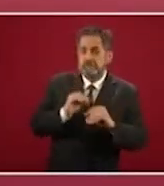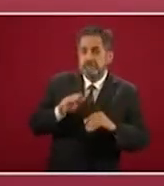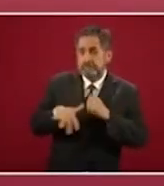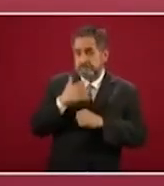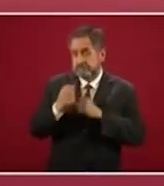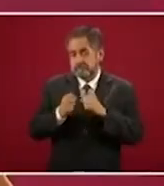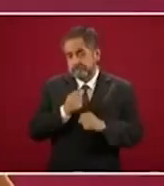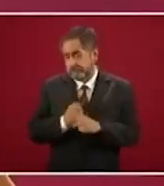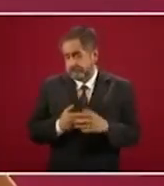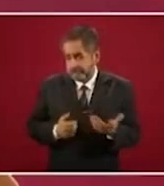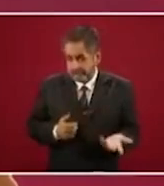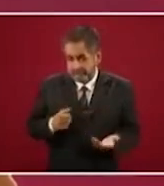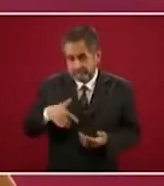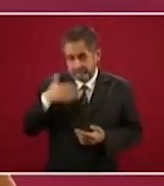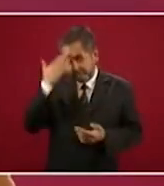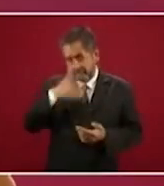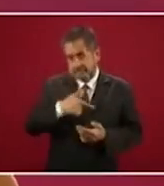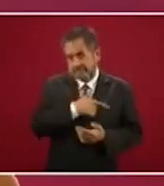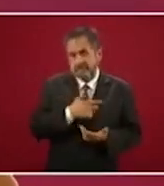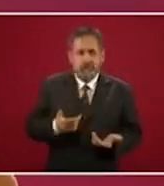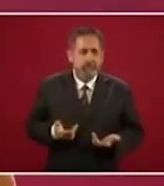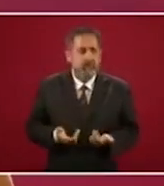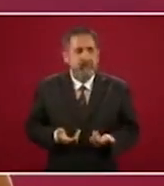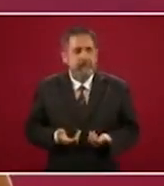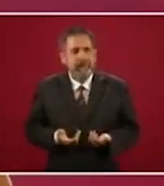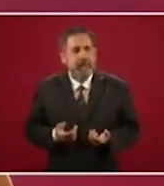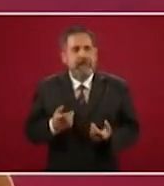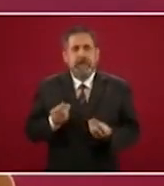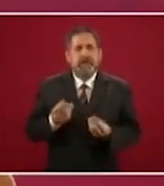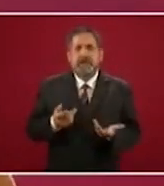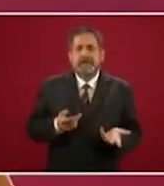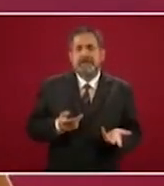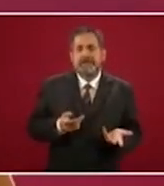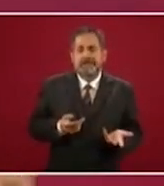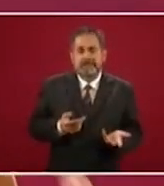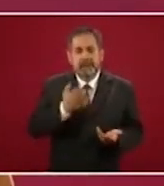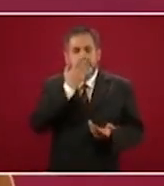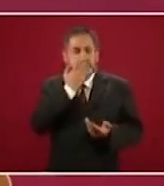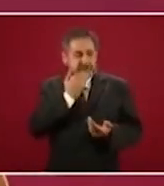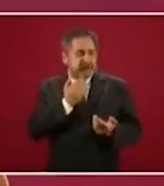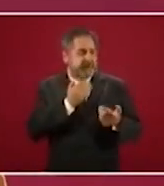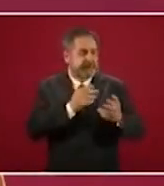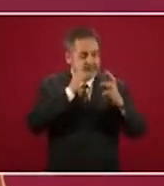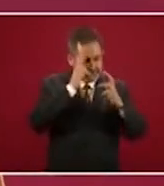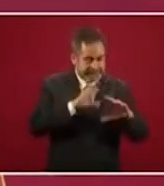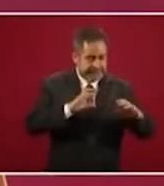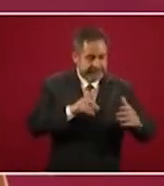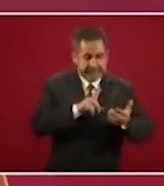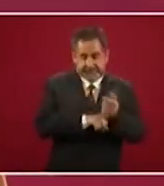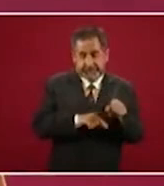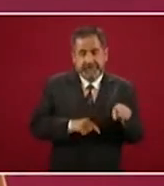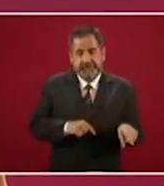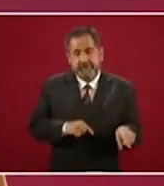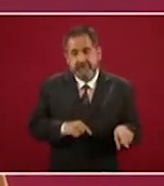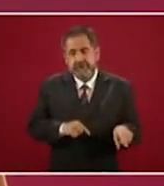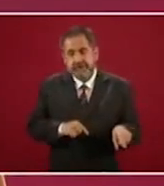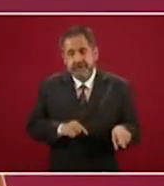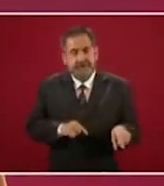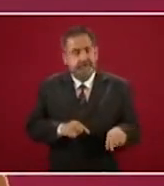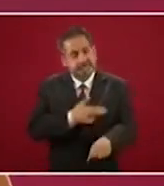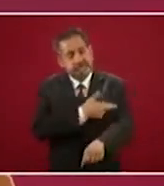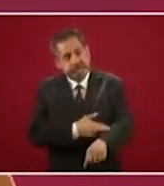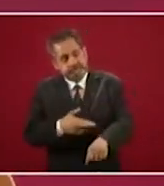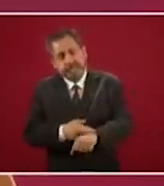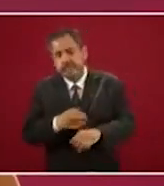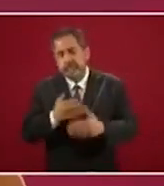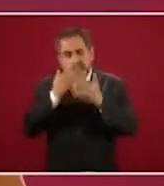bien aquí sabemos, pues, digamos, no se restableció ese mecanismo